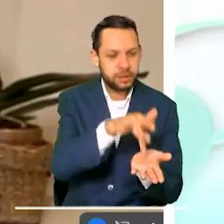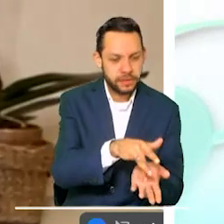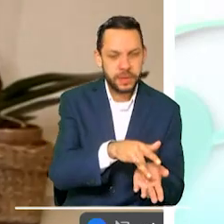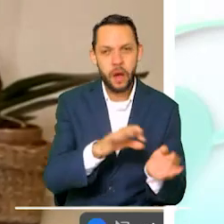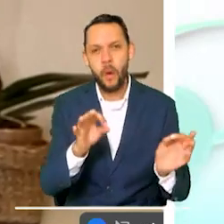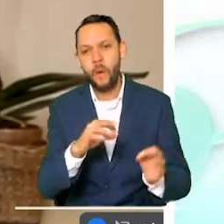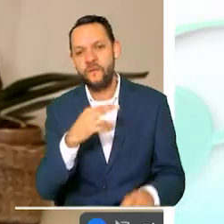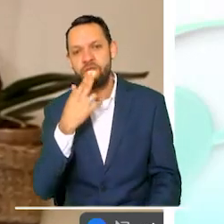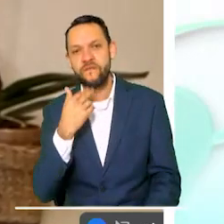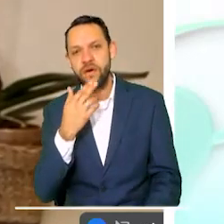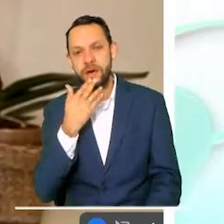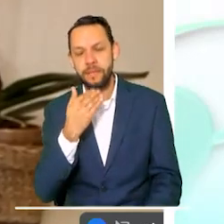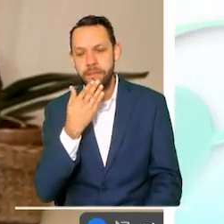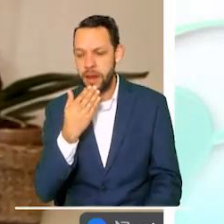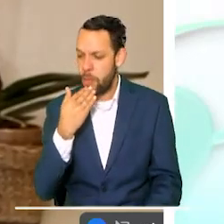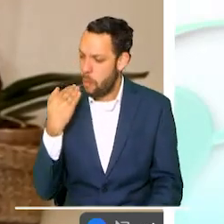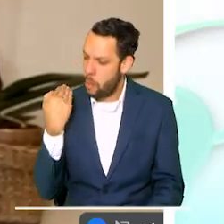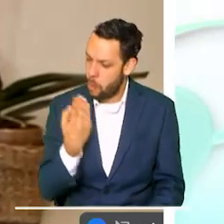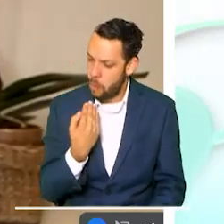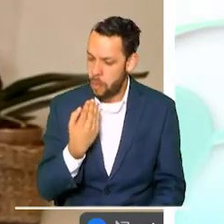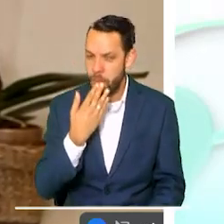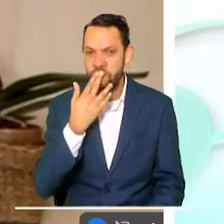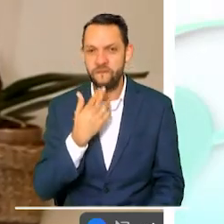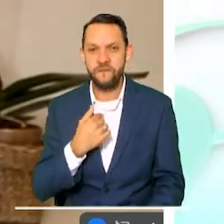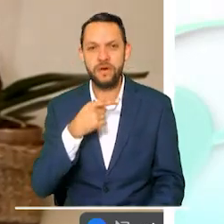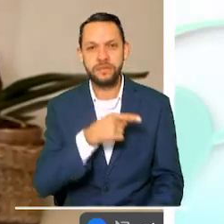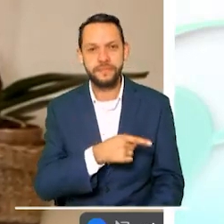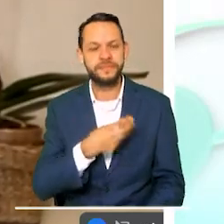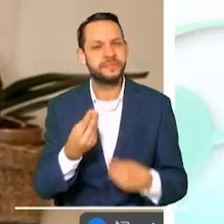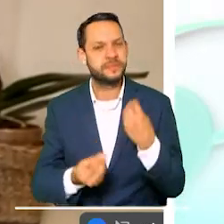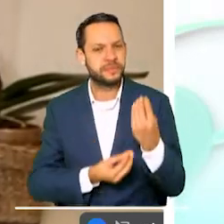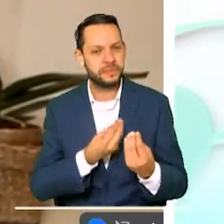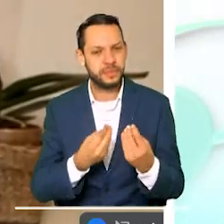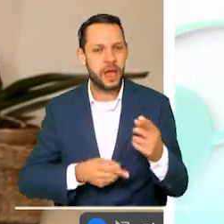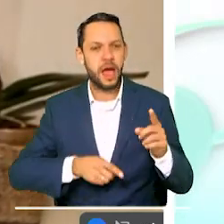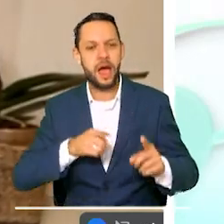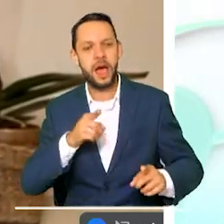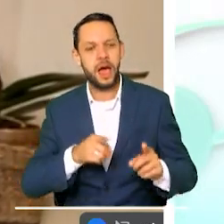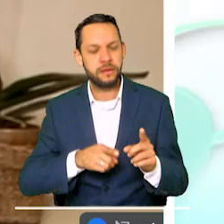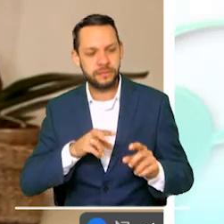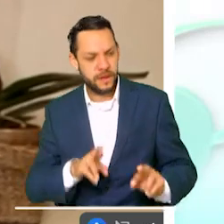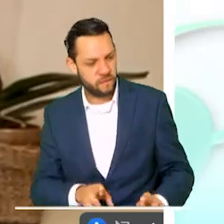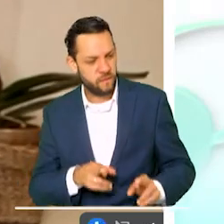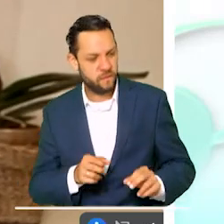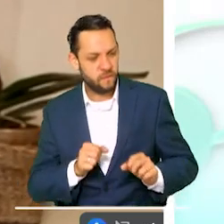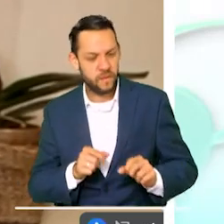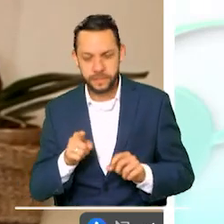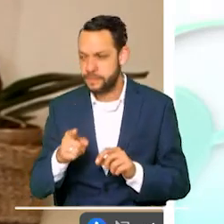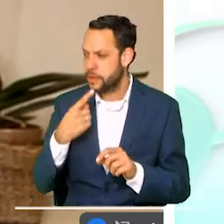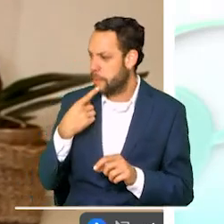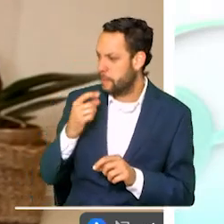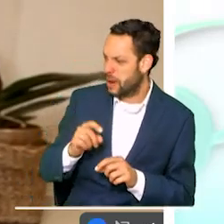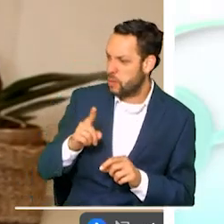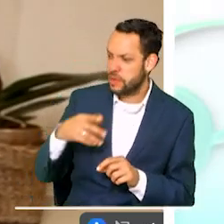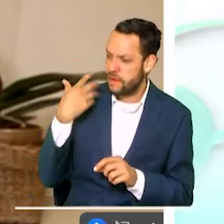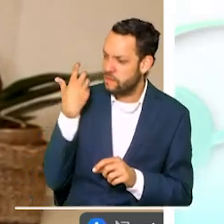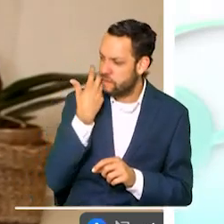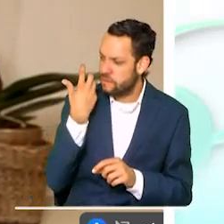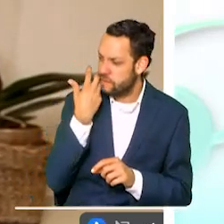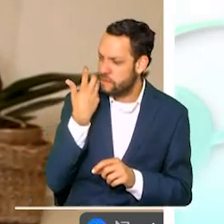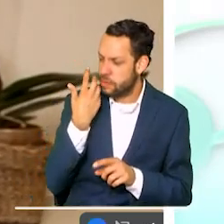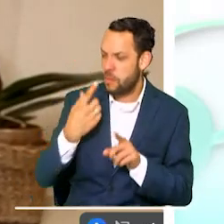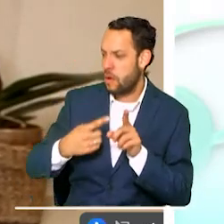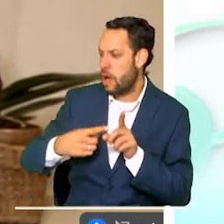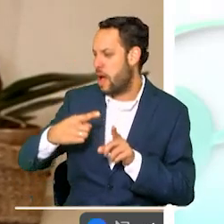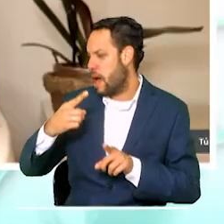amabilidad con lo que ocurría, pacientes que estaban en recuperación de ciertas enfermedades. Explícanos, Roberto, un poquito cuál fue la dinámica